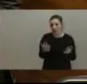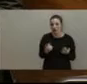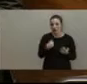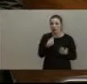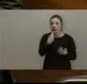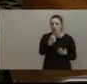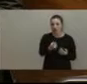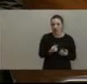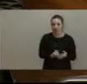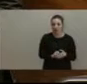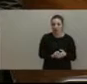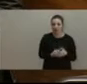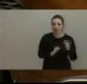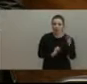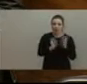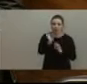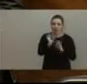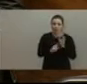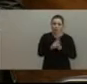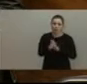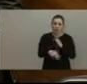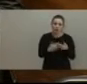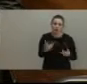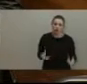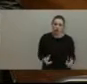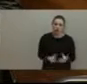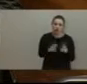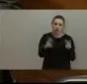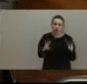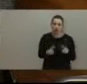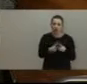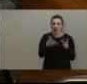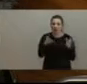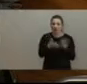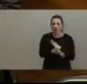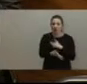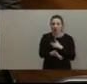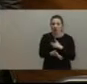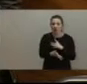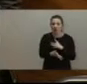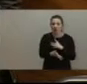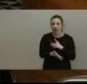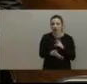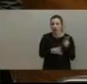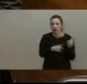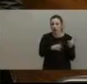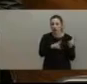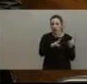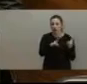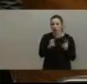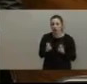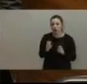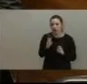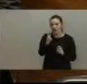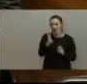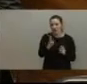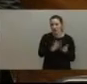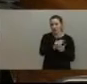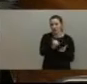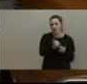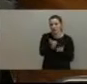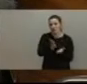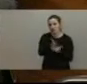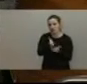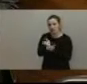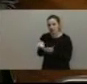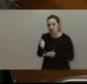diré que el índice de progreso social es un nuevo indicador, como usted sabe, tridimensional de